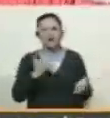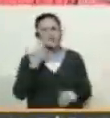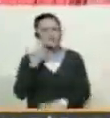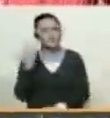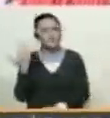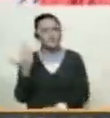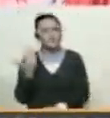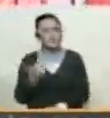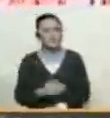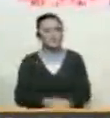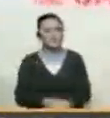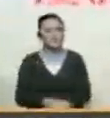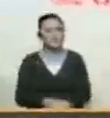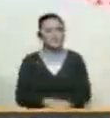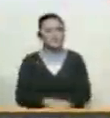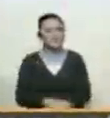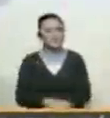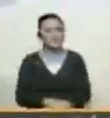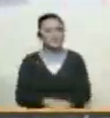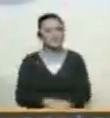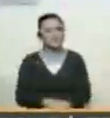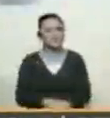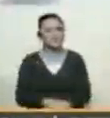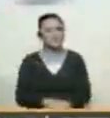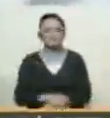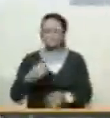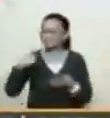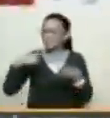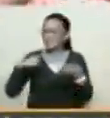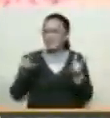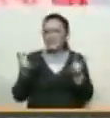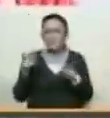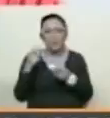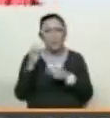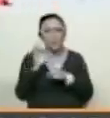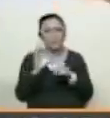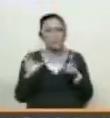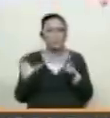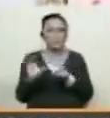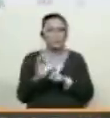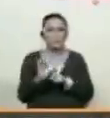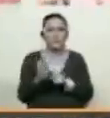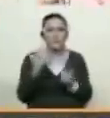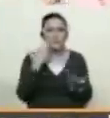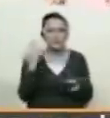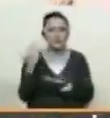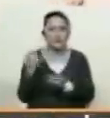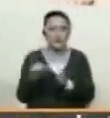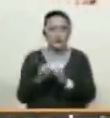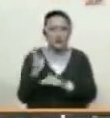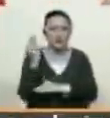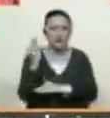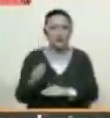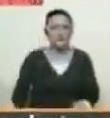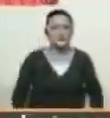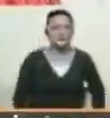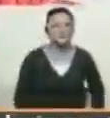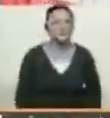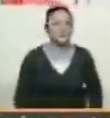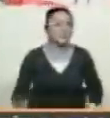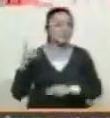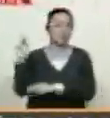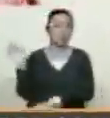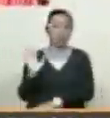el garrote, las zaragozas, infinidad de manifestaciones culturales que están aquí presentes en el estado Lara y que no se van a ir de